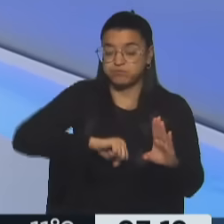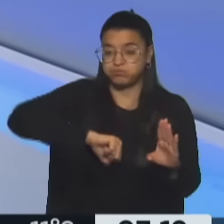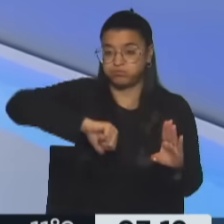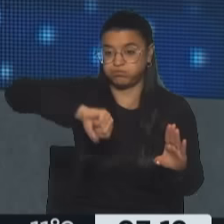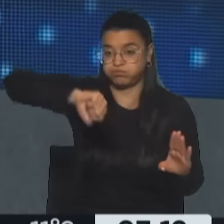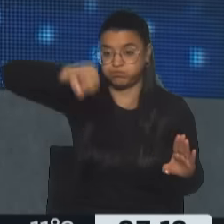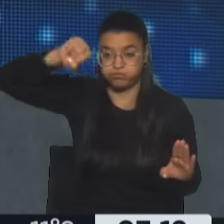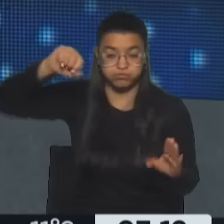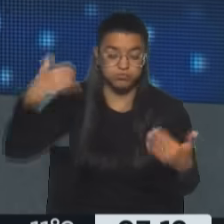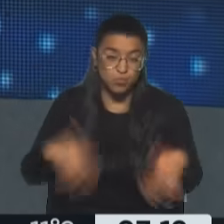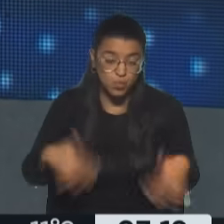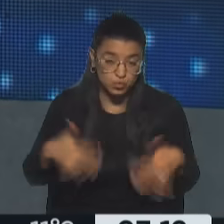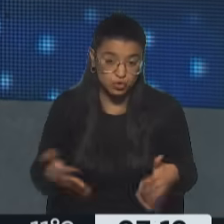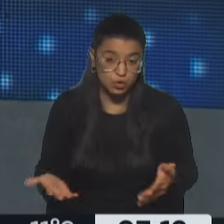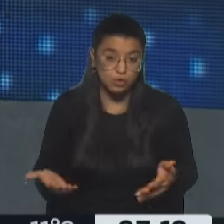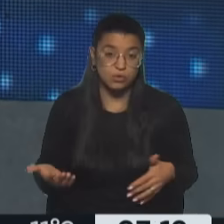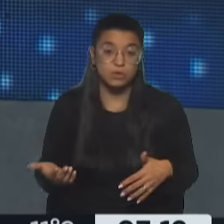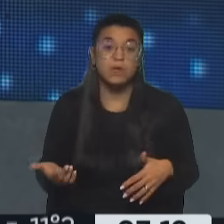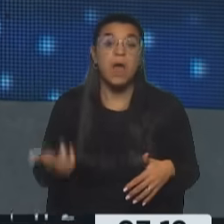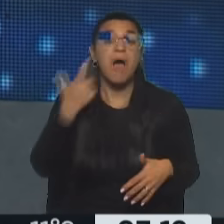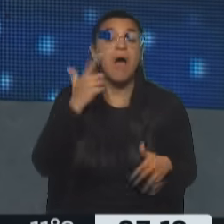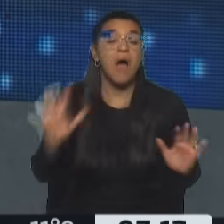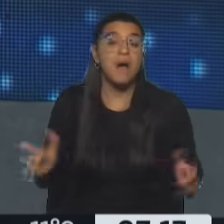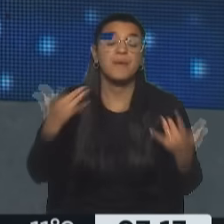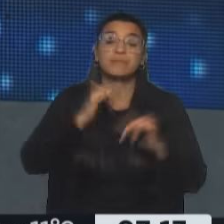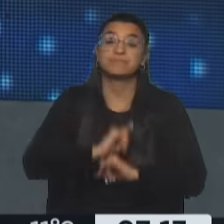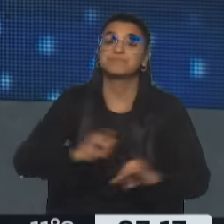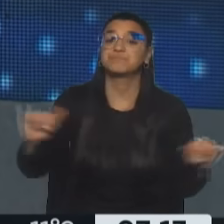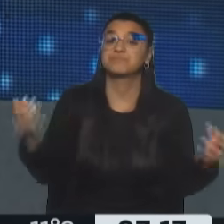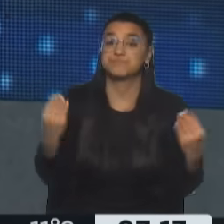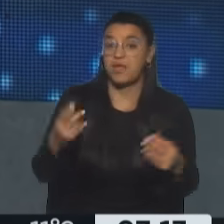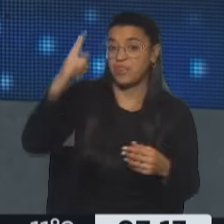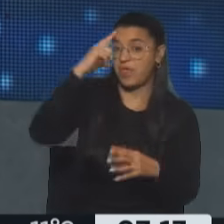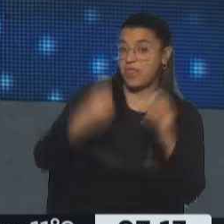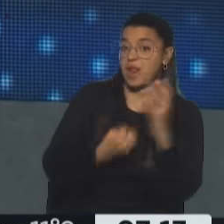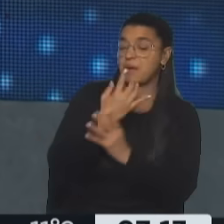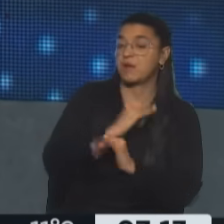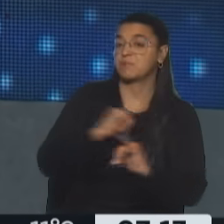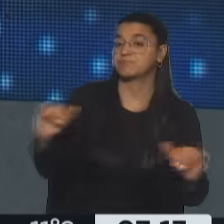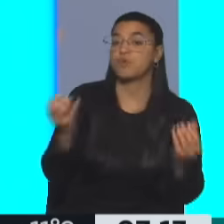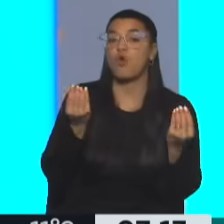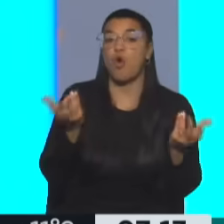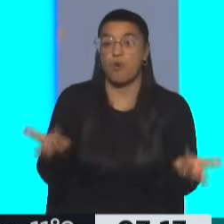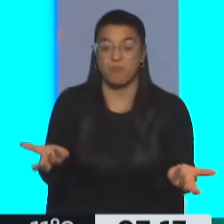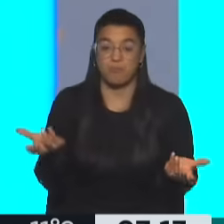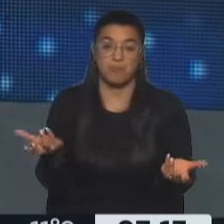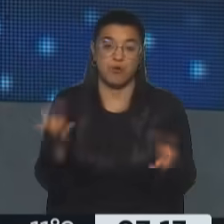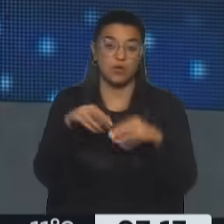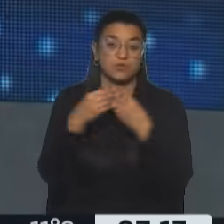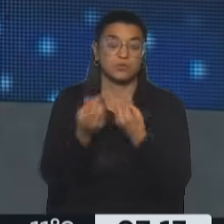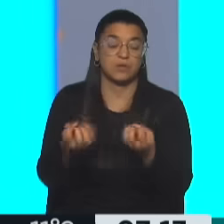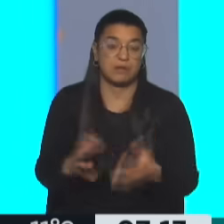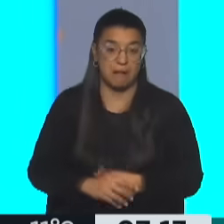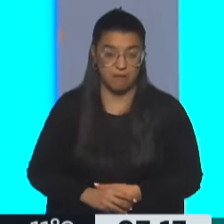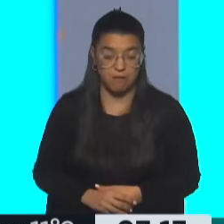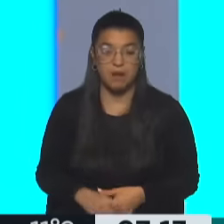muchísimo su cotización y que veremos en títulos públicos que a partir de las diez de la mañana como reacciona con este resultado y